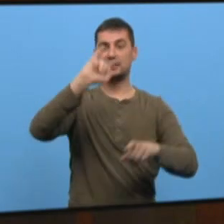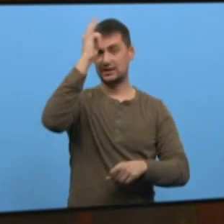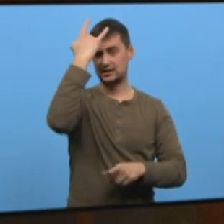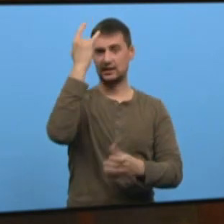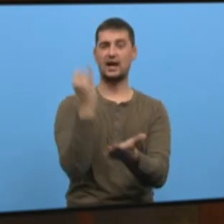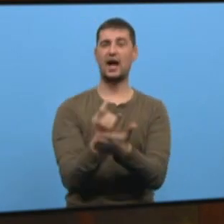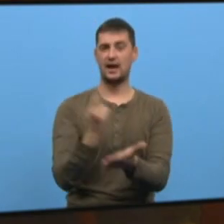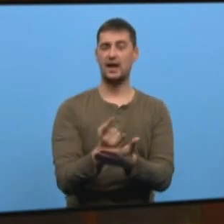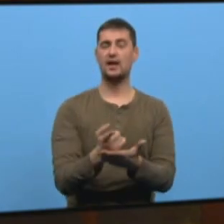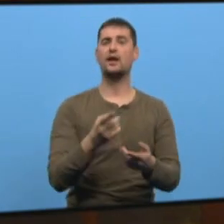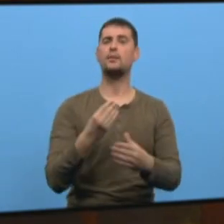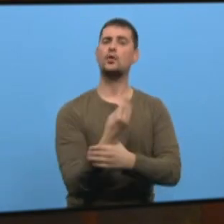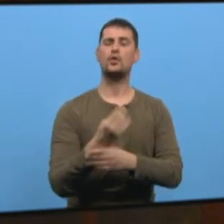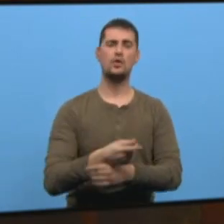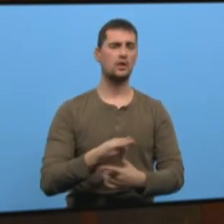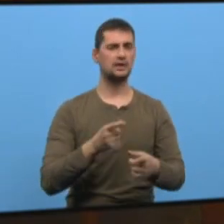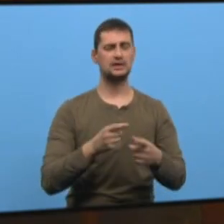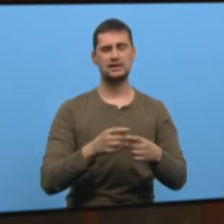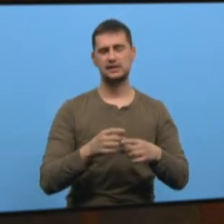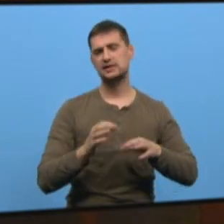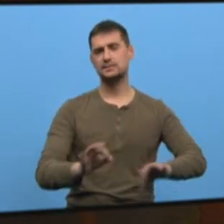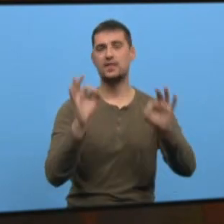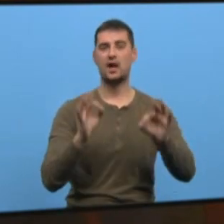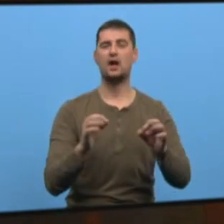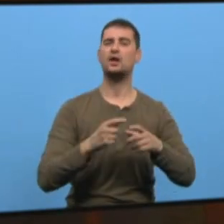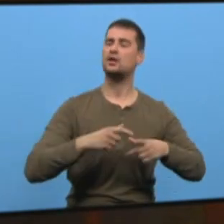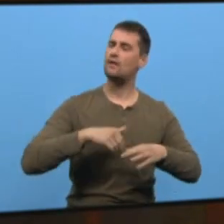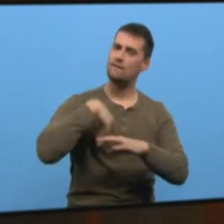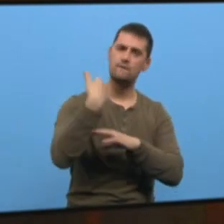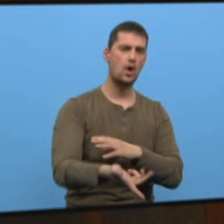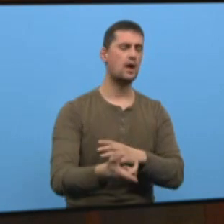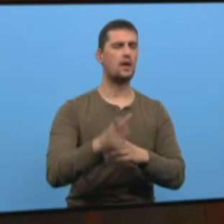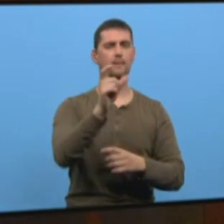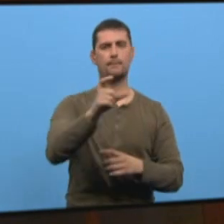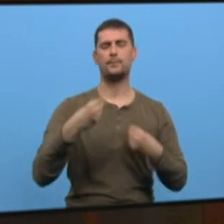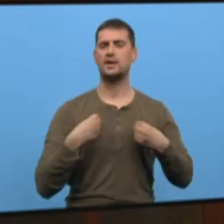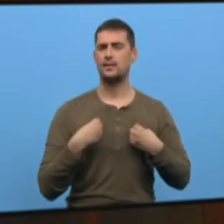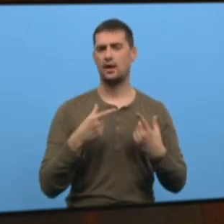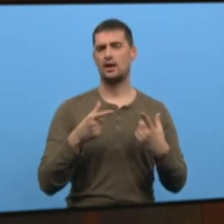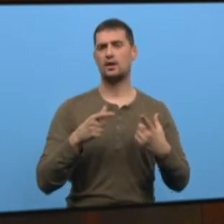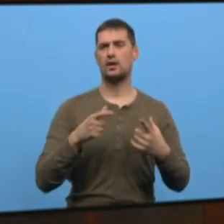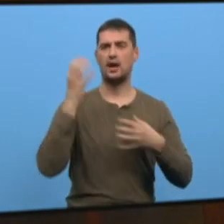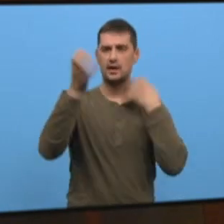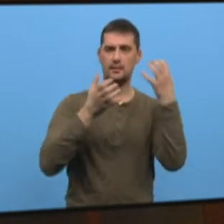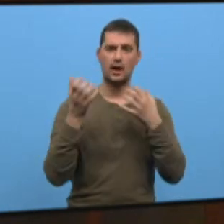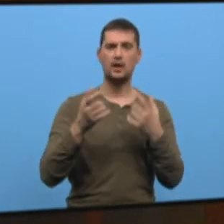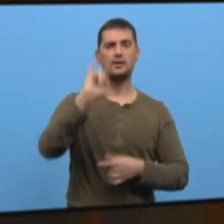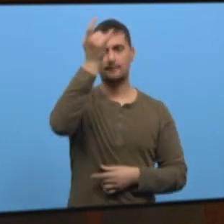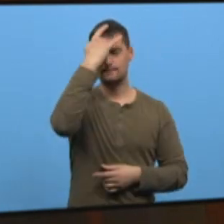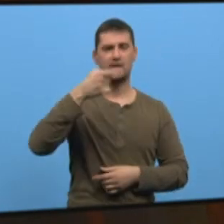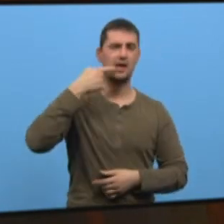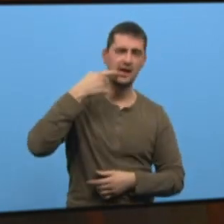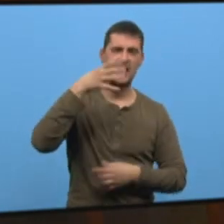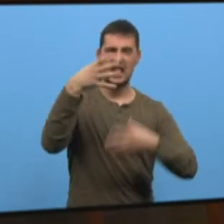deo especial creado en extensivo anima sempre F día y no cabritos corderos alimas